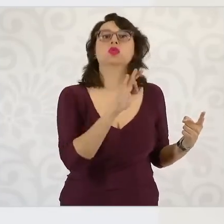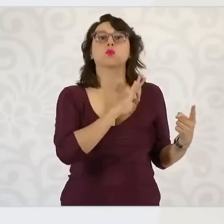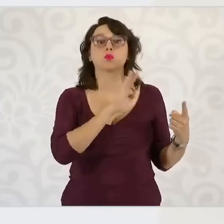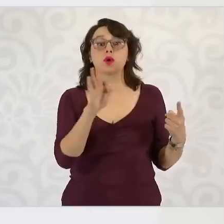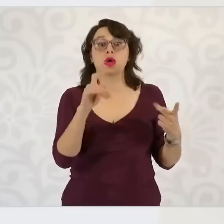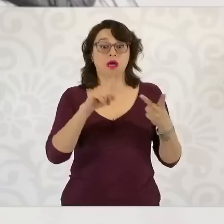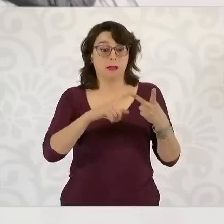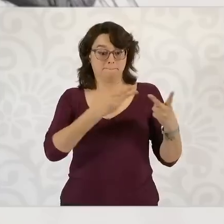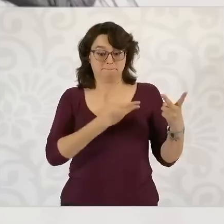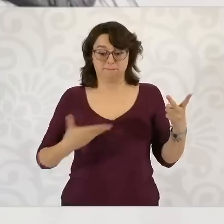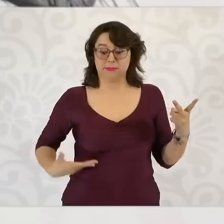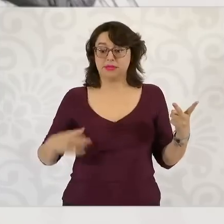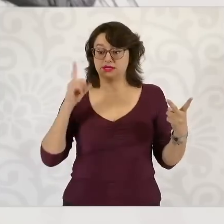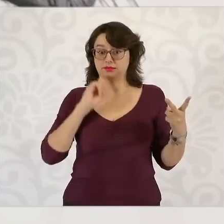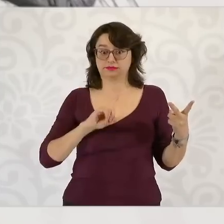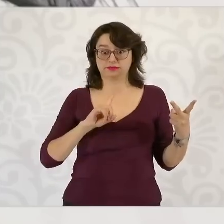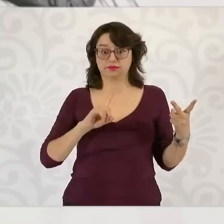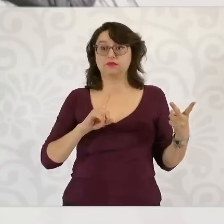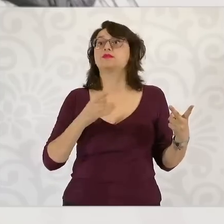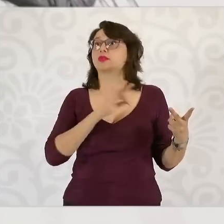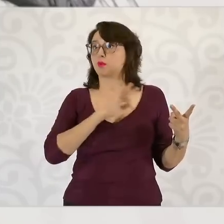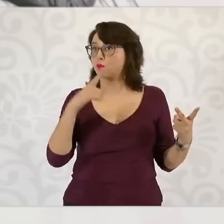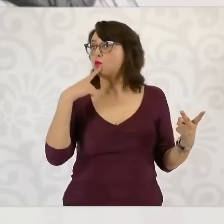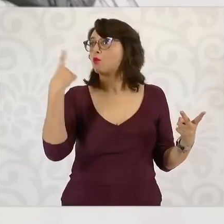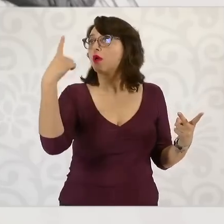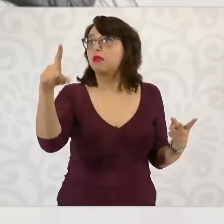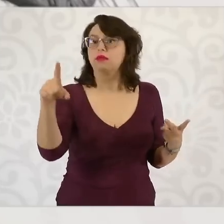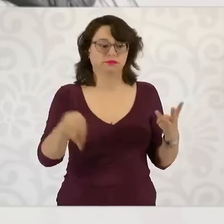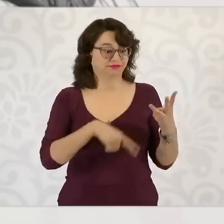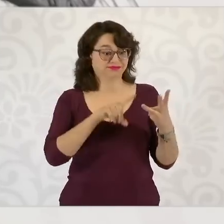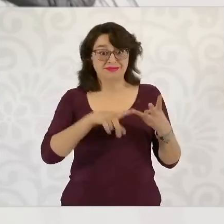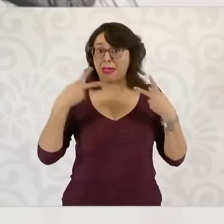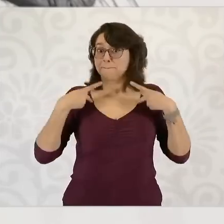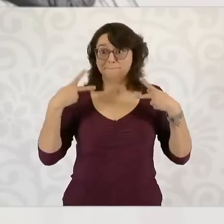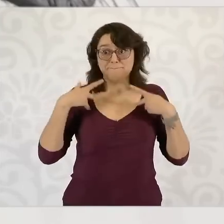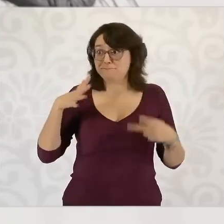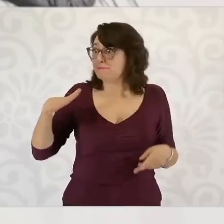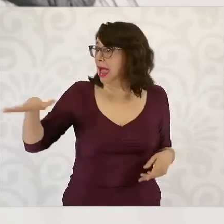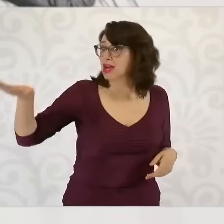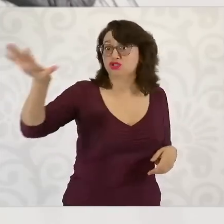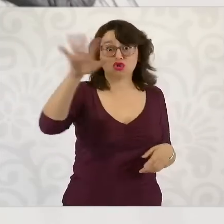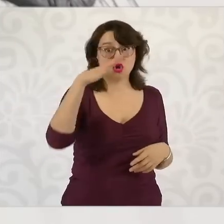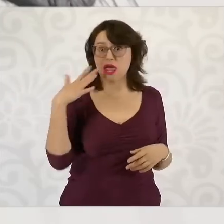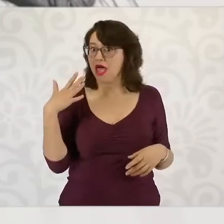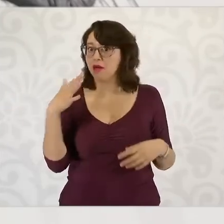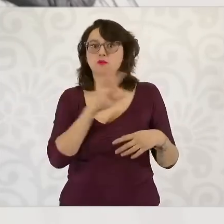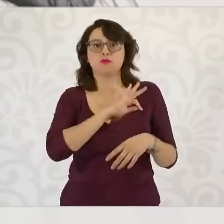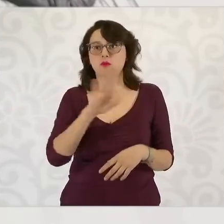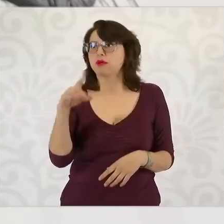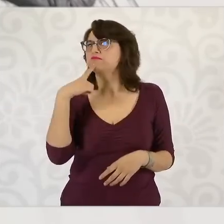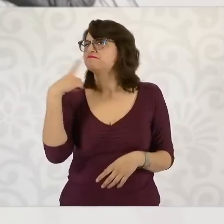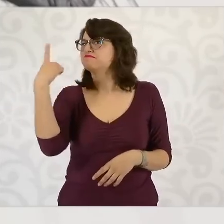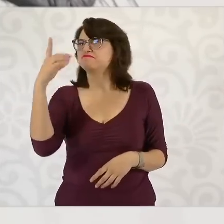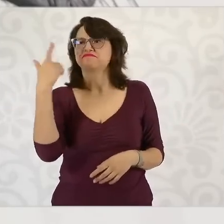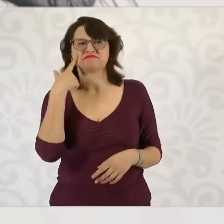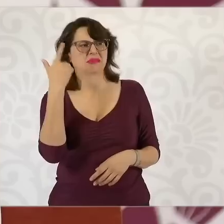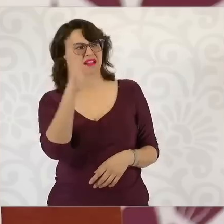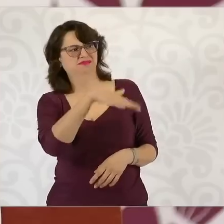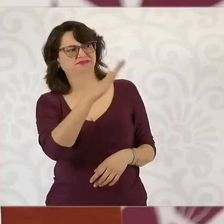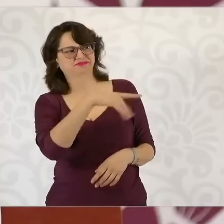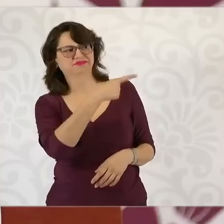ciudadano, puede decir, este juez está cometiendo